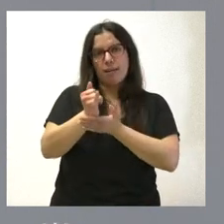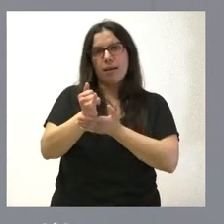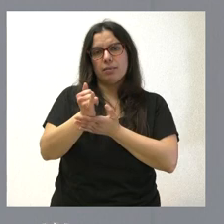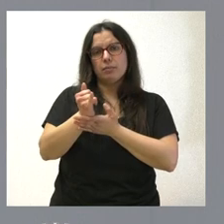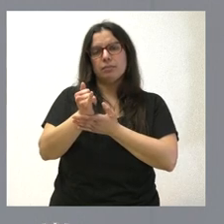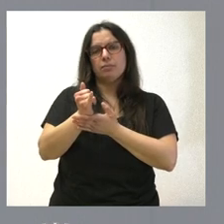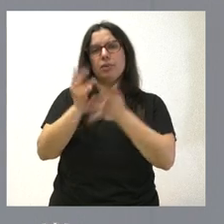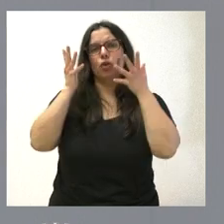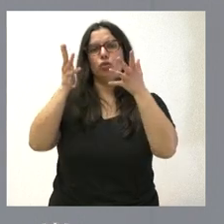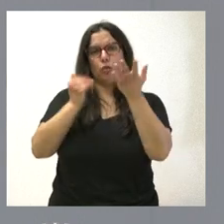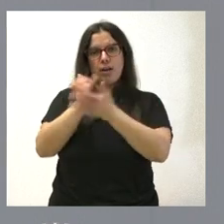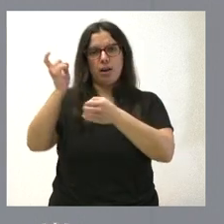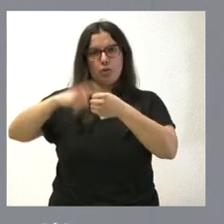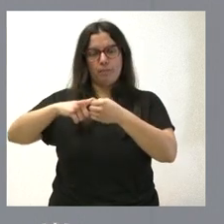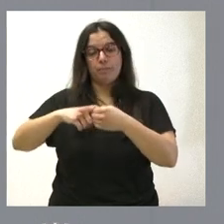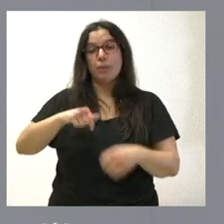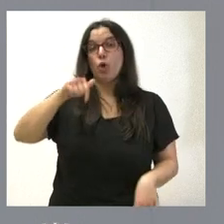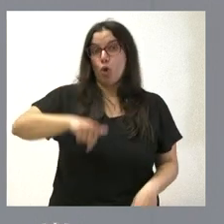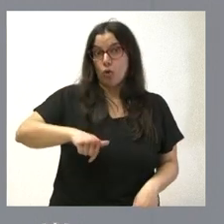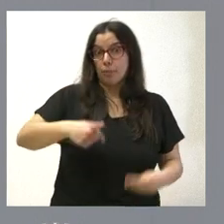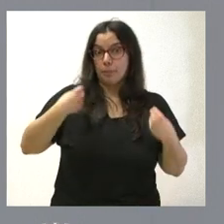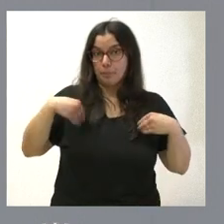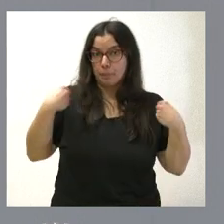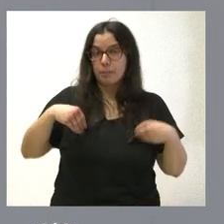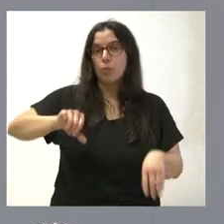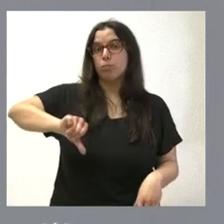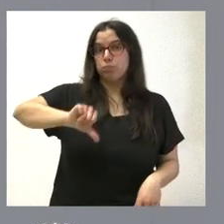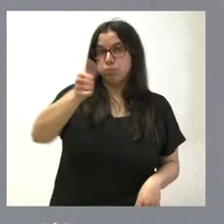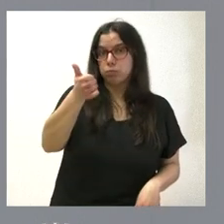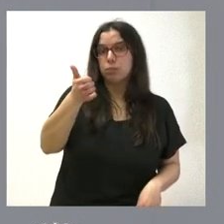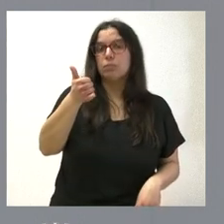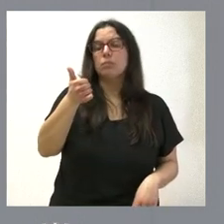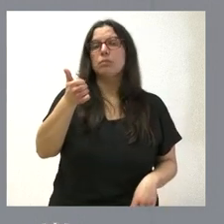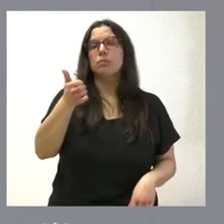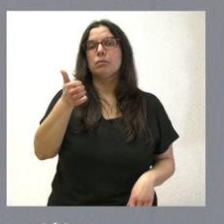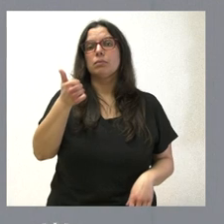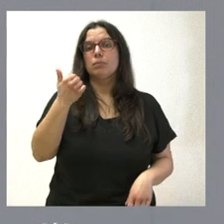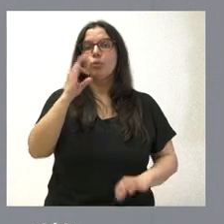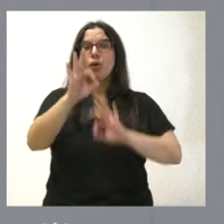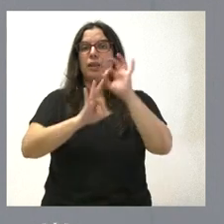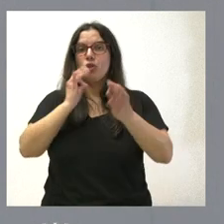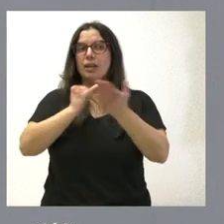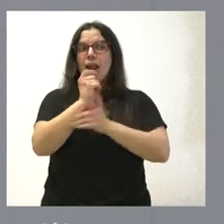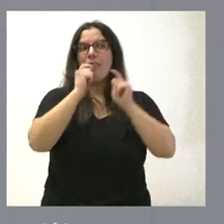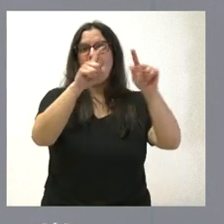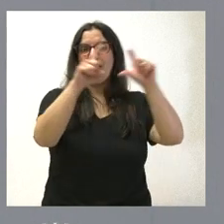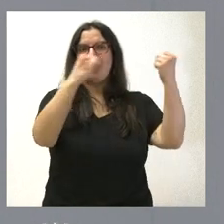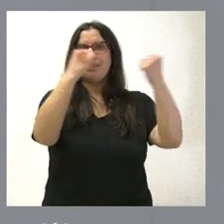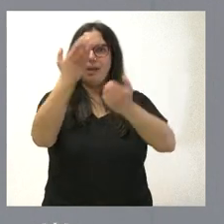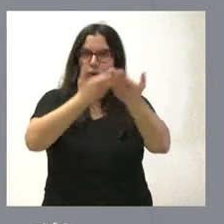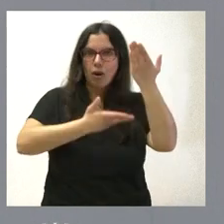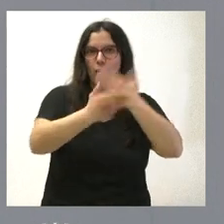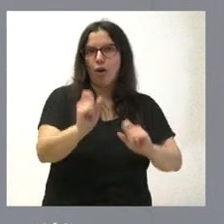consejo Agrario hoy mismo aprobamos esta consideración de las organizaciones agrarias como entidades